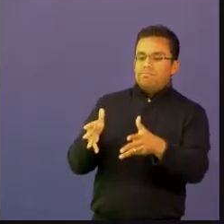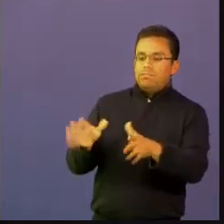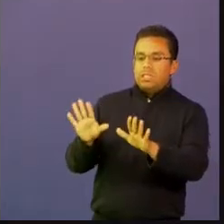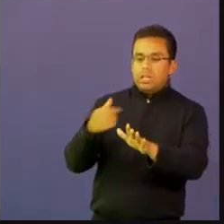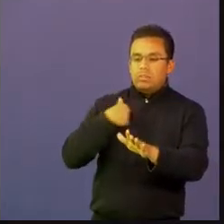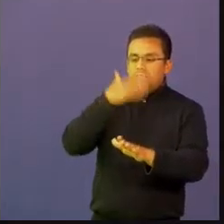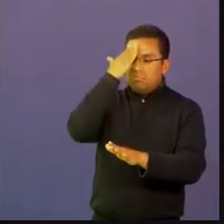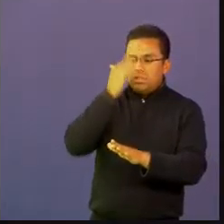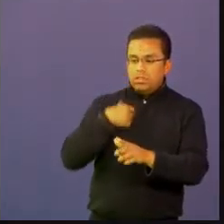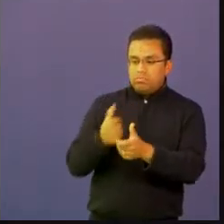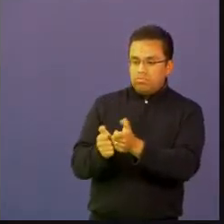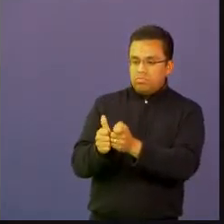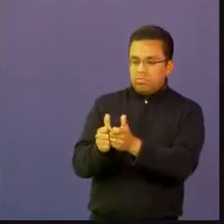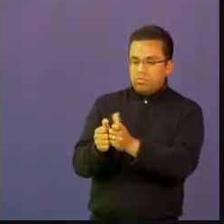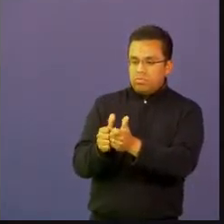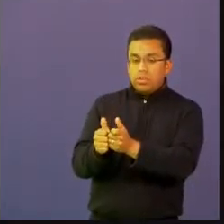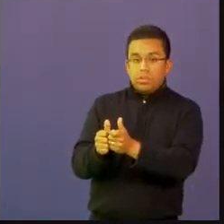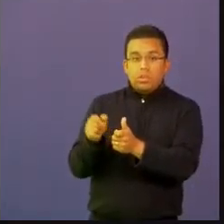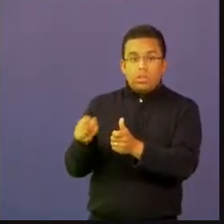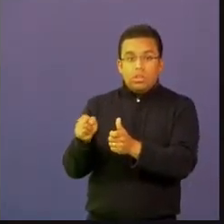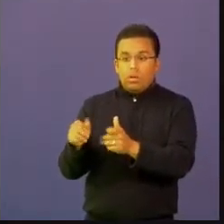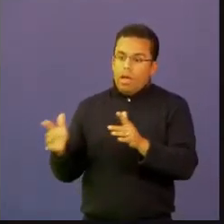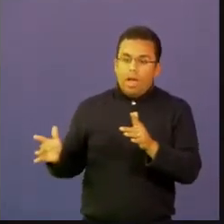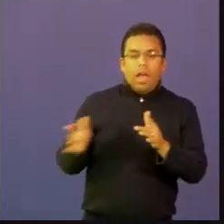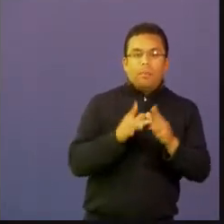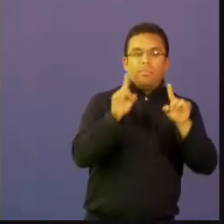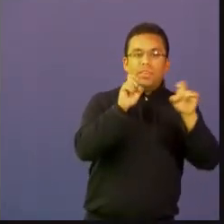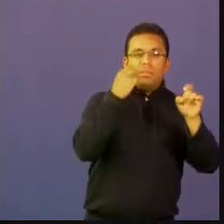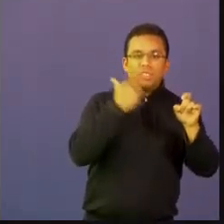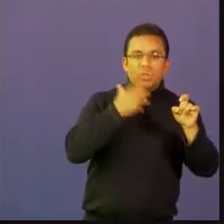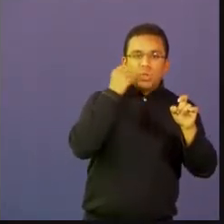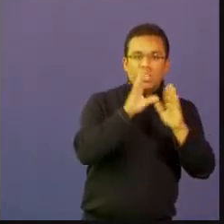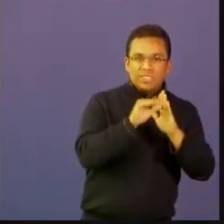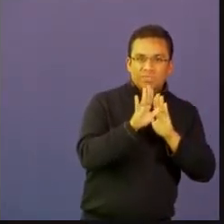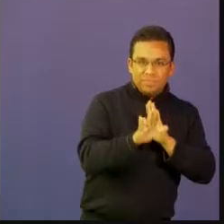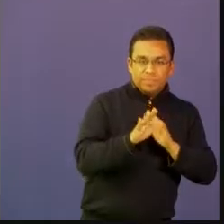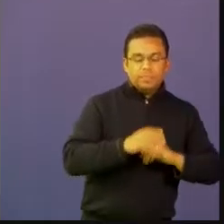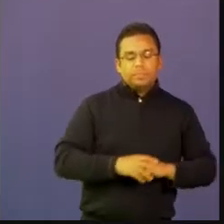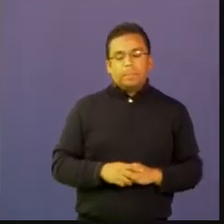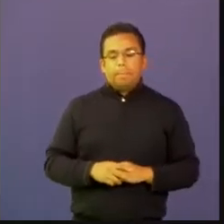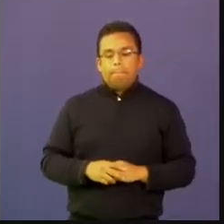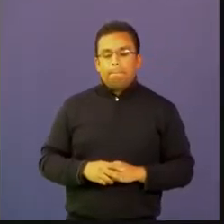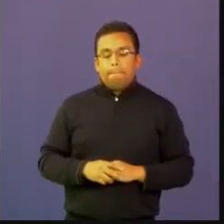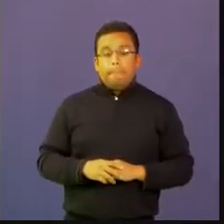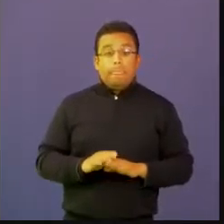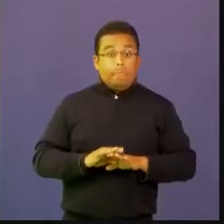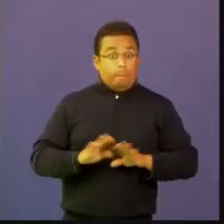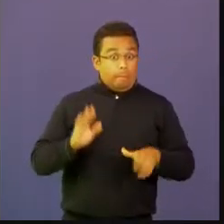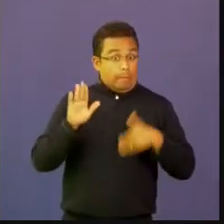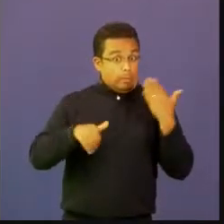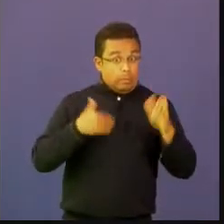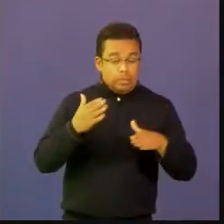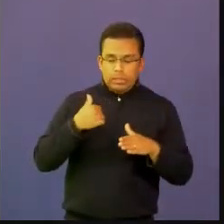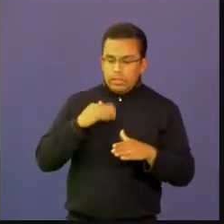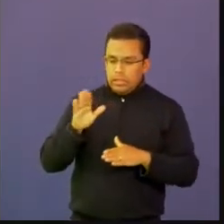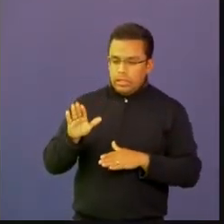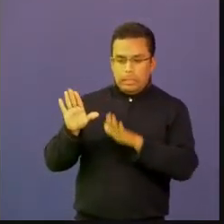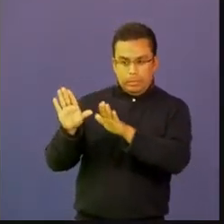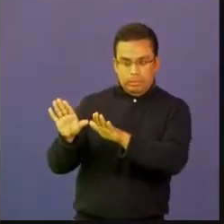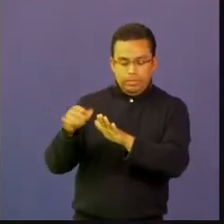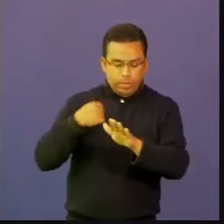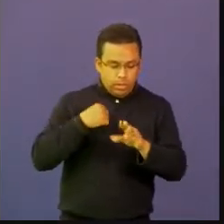historia cómo acercarlo a los contenidos de historia. Así fue que lo que hicieron fue diseñar